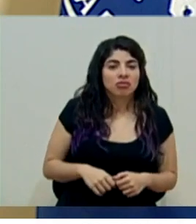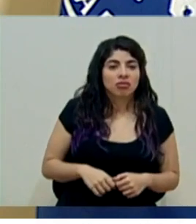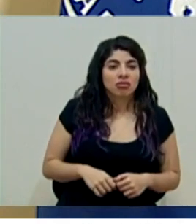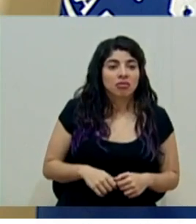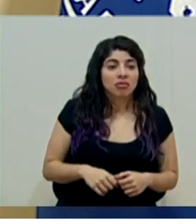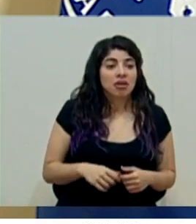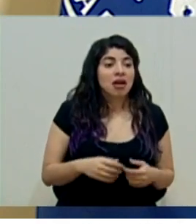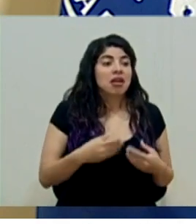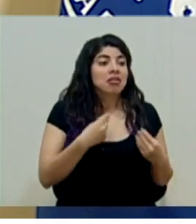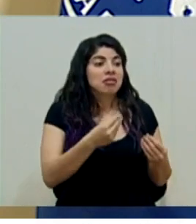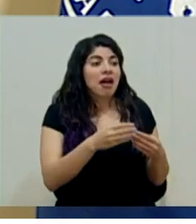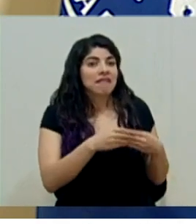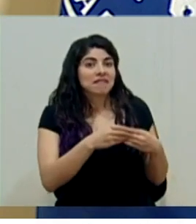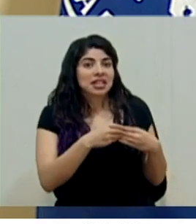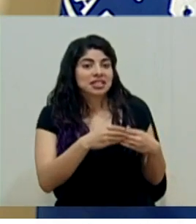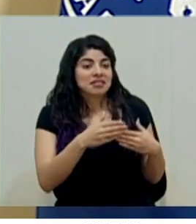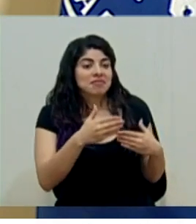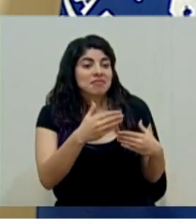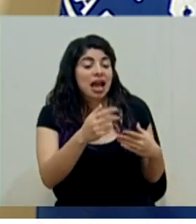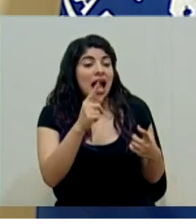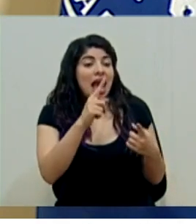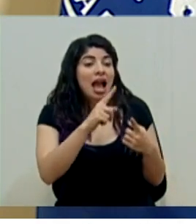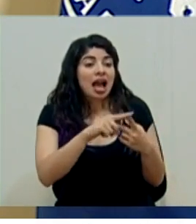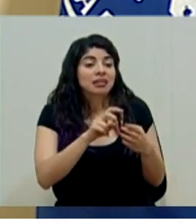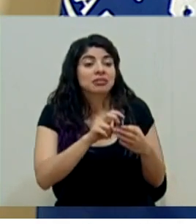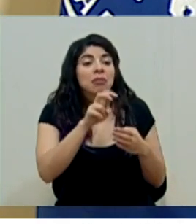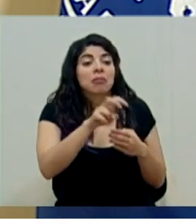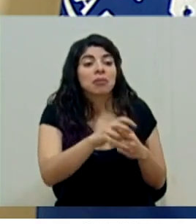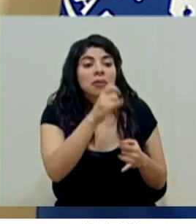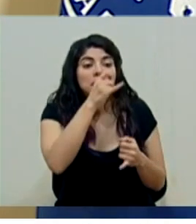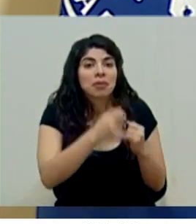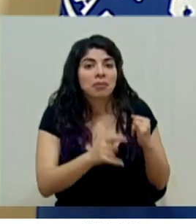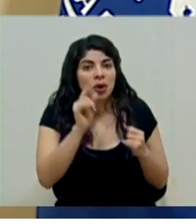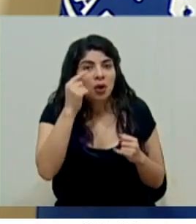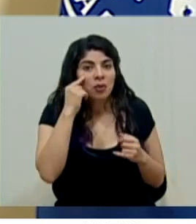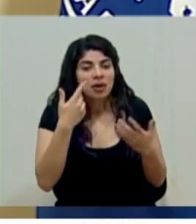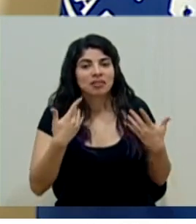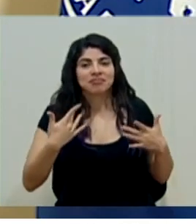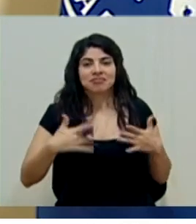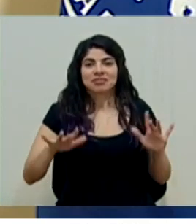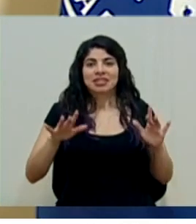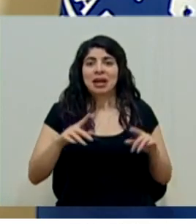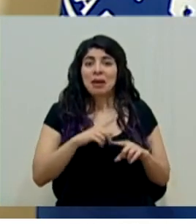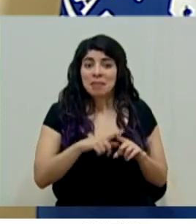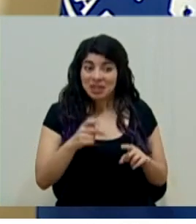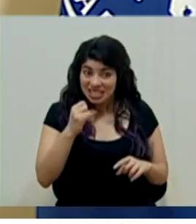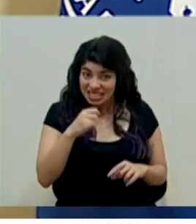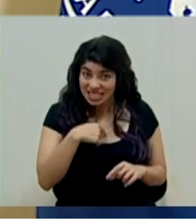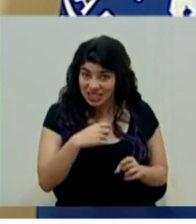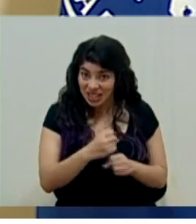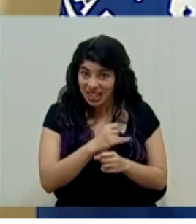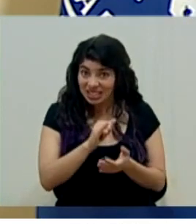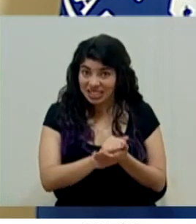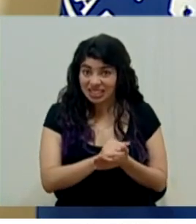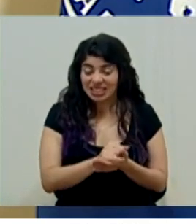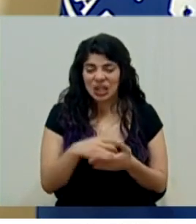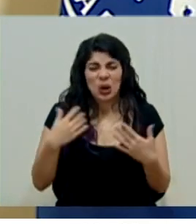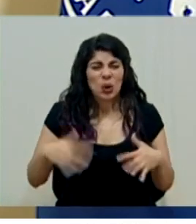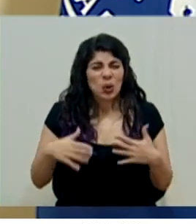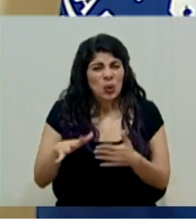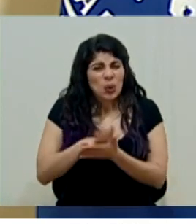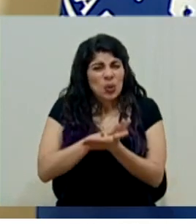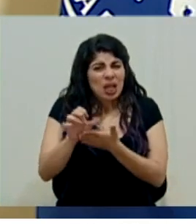y ganar oxígeno hasta llegar al otro lado de la orilla. Pero eso es un daño enorme a Costa